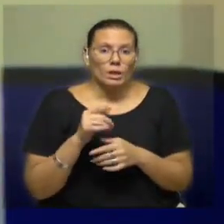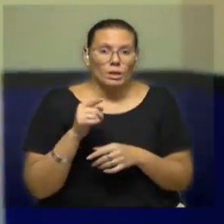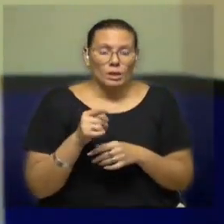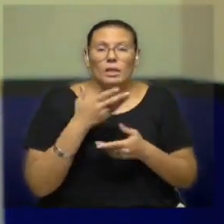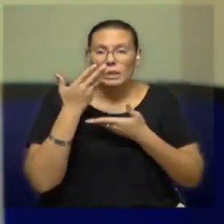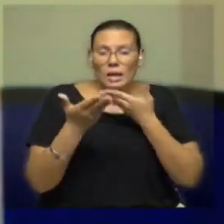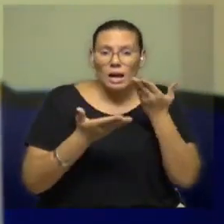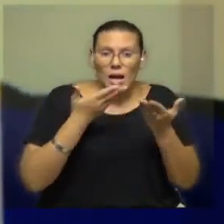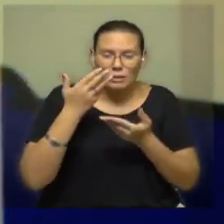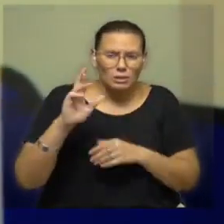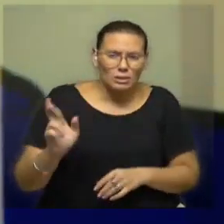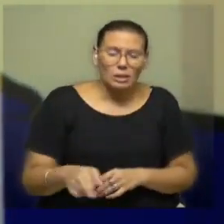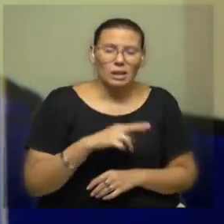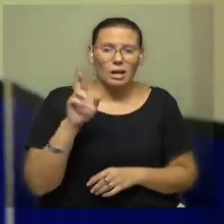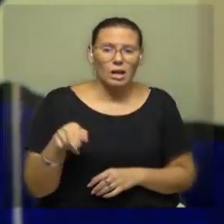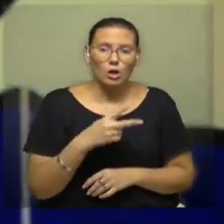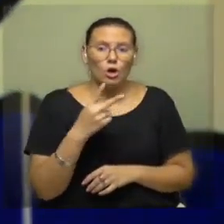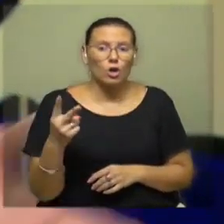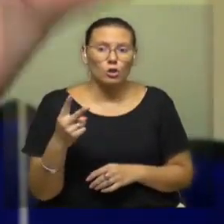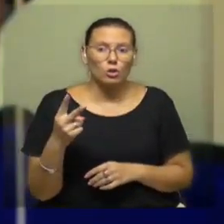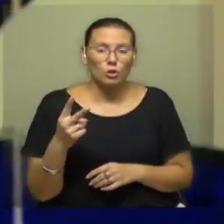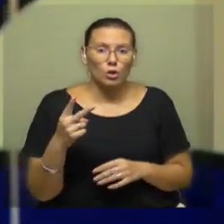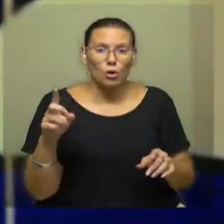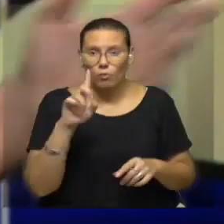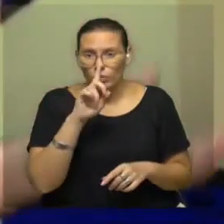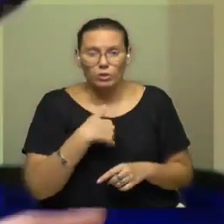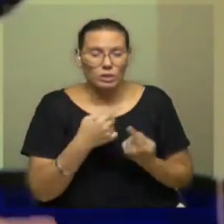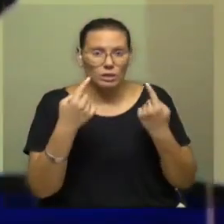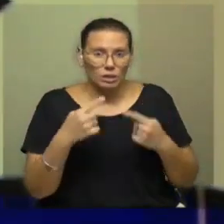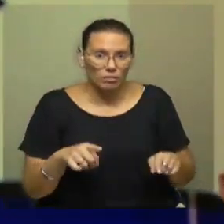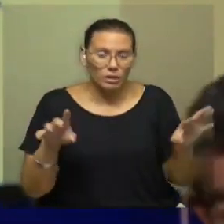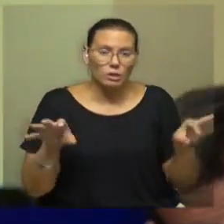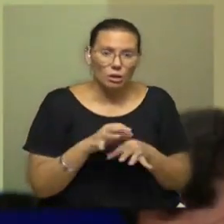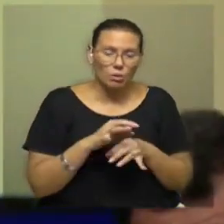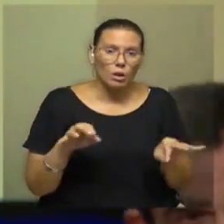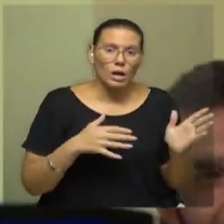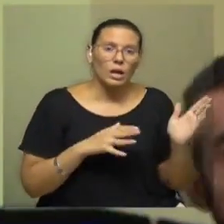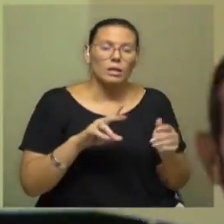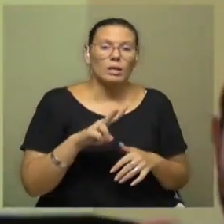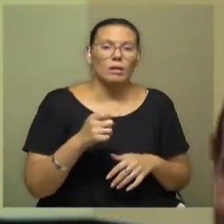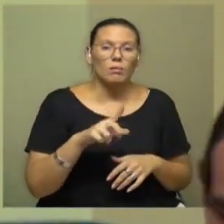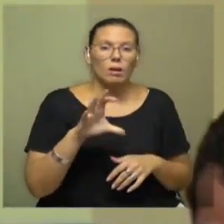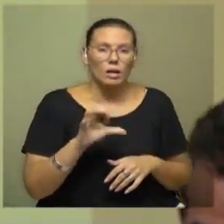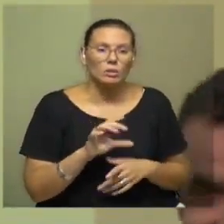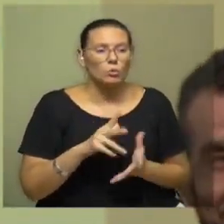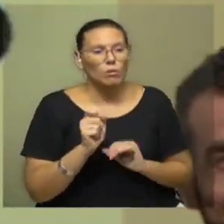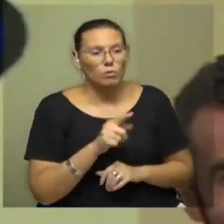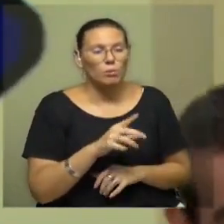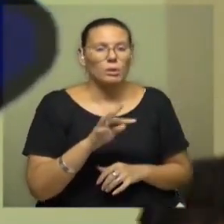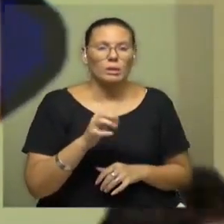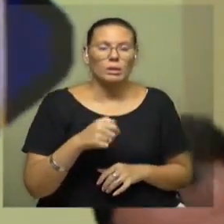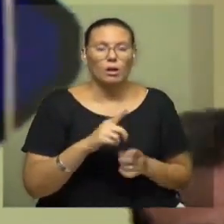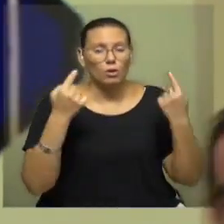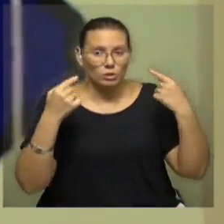tema era rarísimo porque este tema tiene dos velocidades y dos ritmos, cambia de velocidad. En el vals tiene un ritmo y en el tango pasa otro. Pero